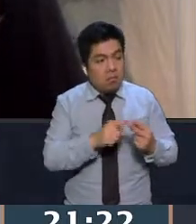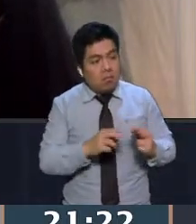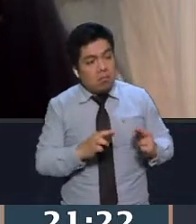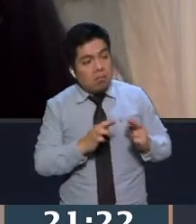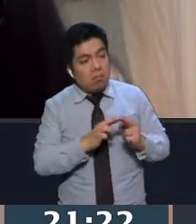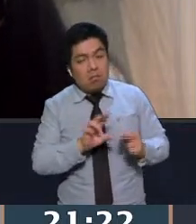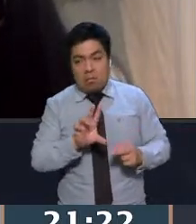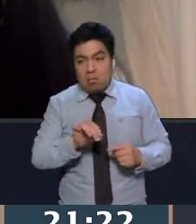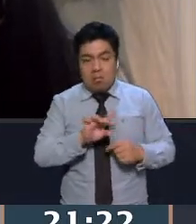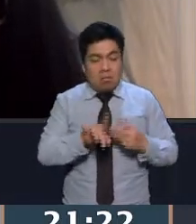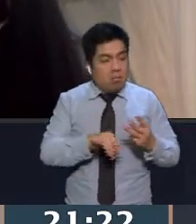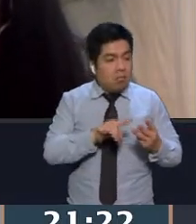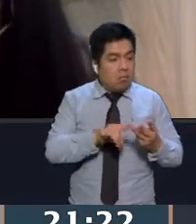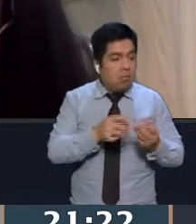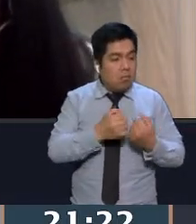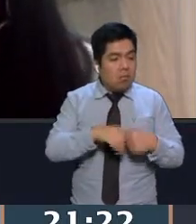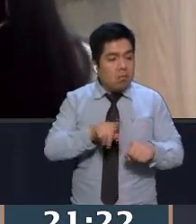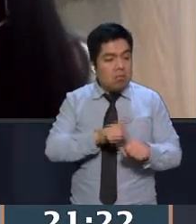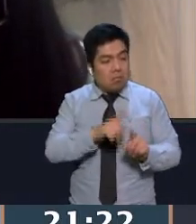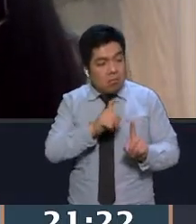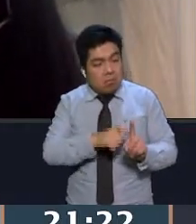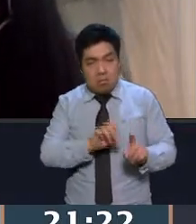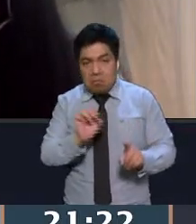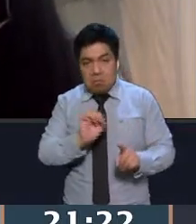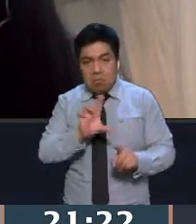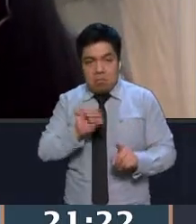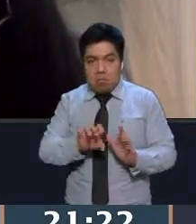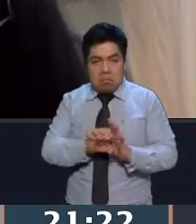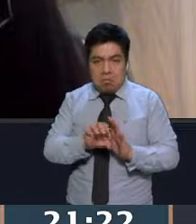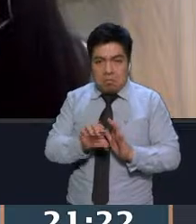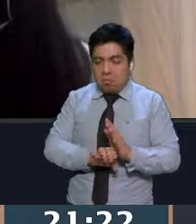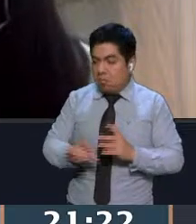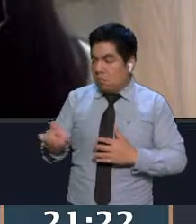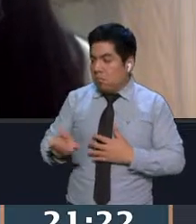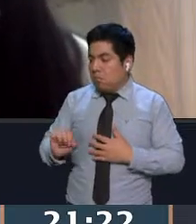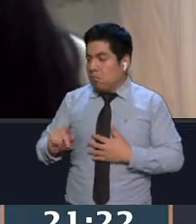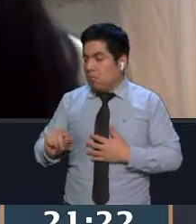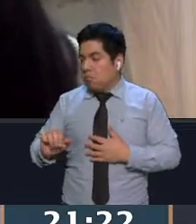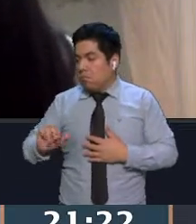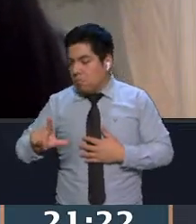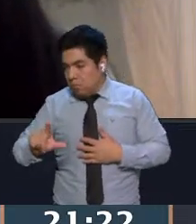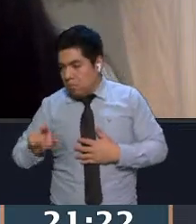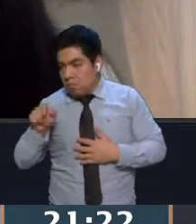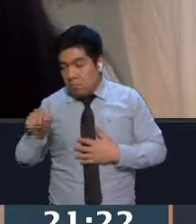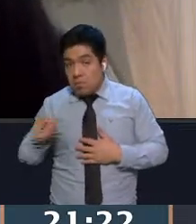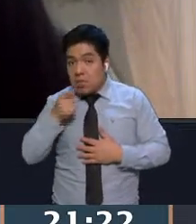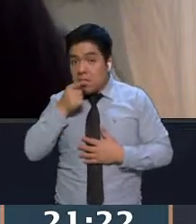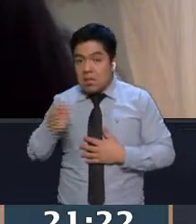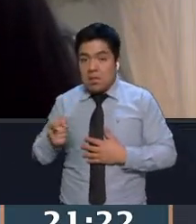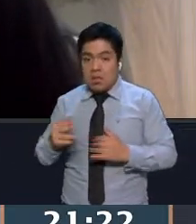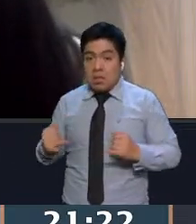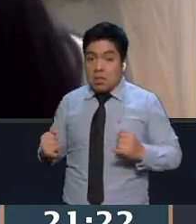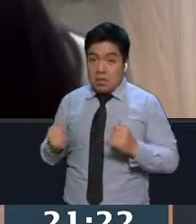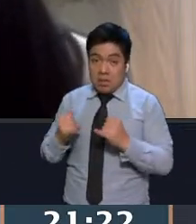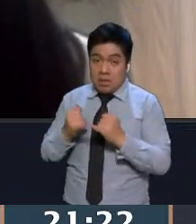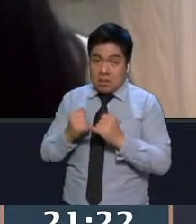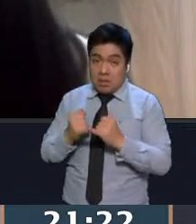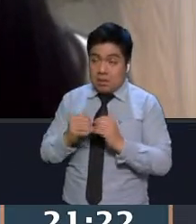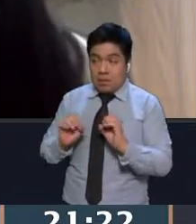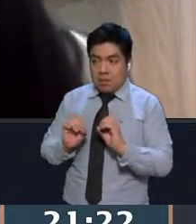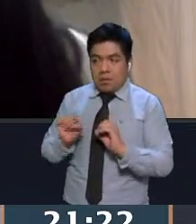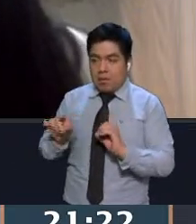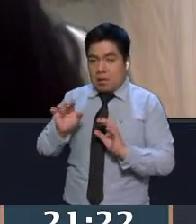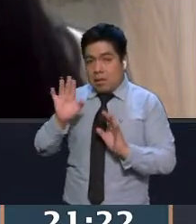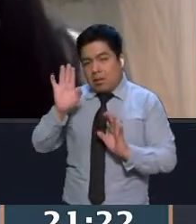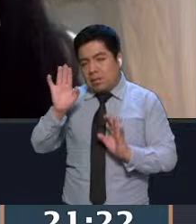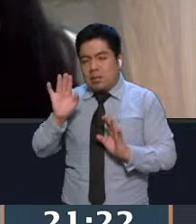ningún otro poder, ni siquiera al poder social. Que si la candidata Xochitl Gálvez nos está viendo, los poderes fácticos son todos aquellos que no están institucionalizados, por si por ahí se